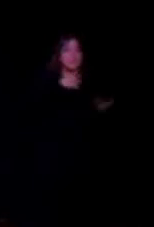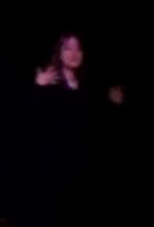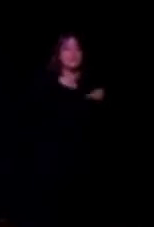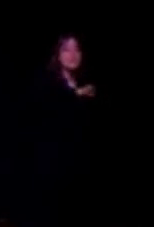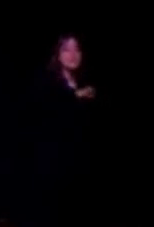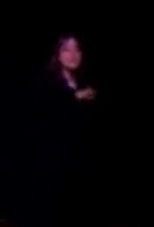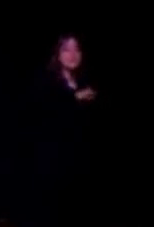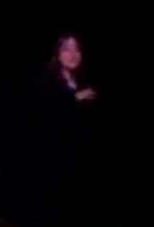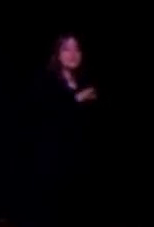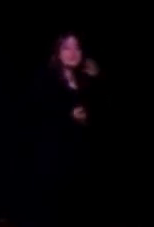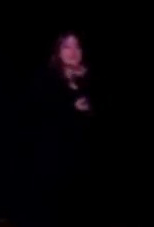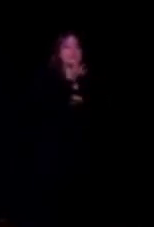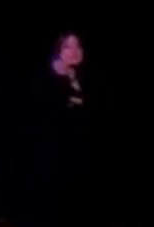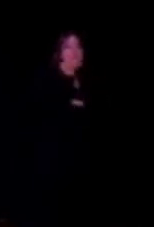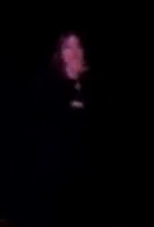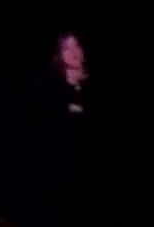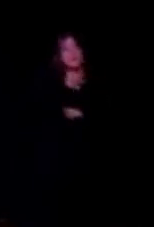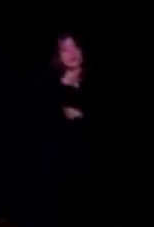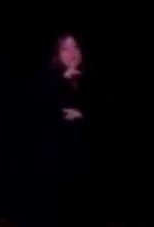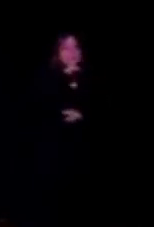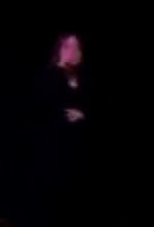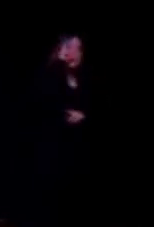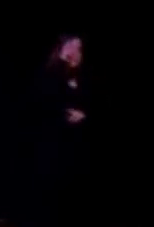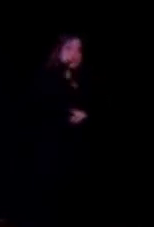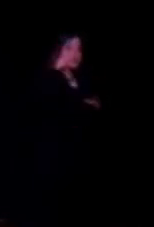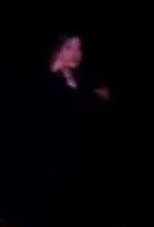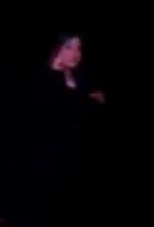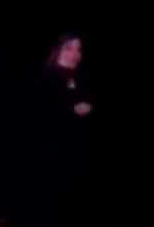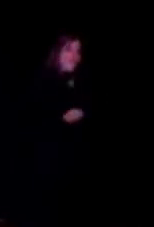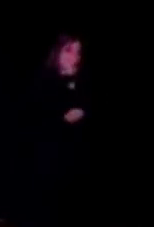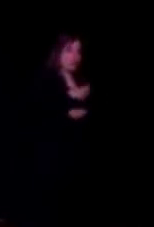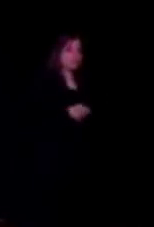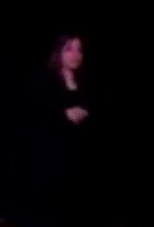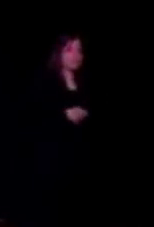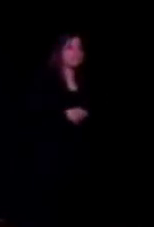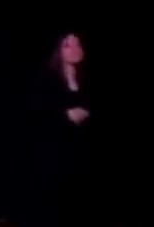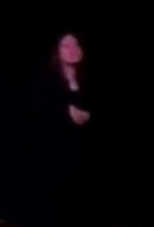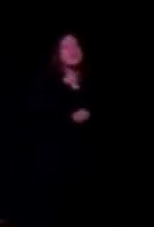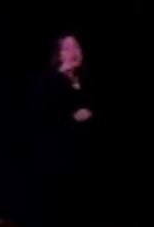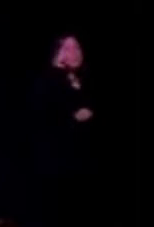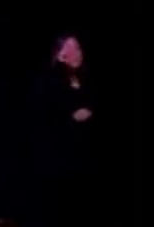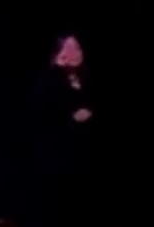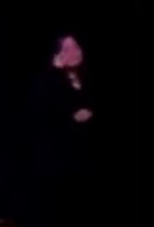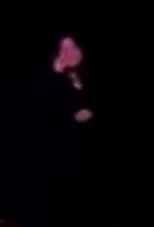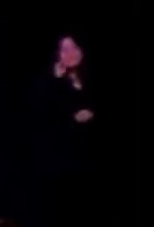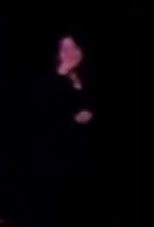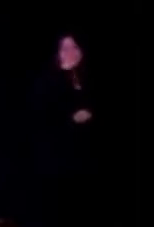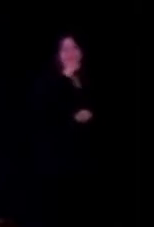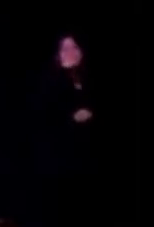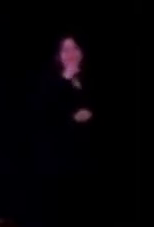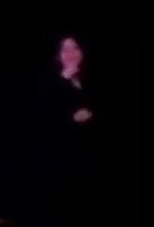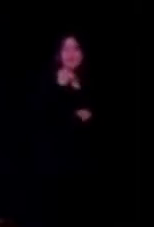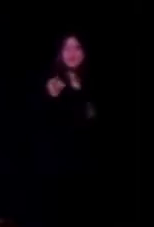figura del profesorado consultor una figura que hay que reformular hay que replantear